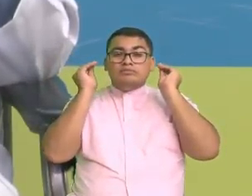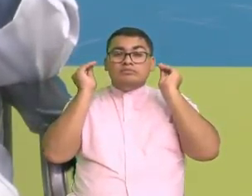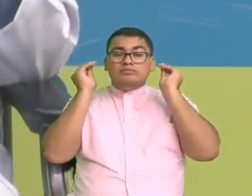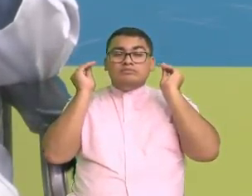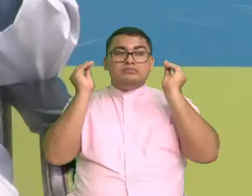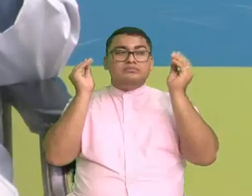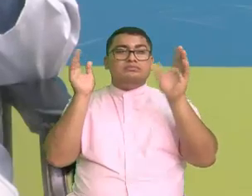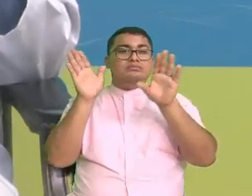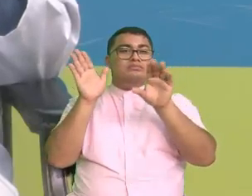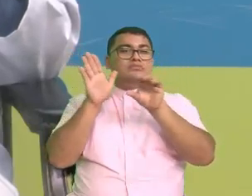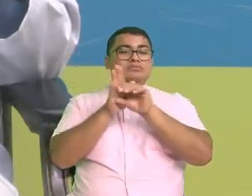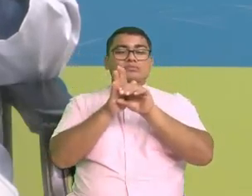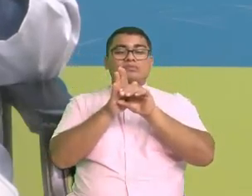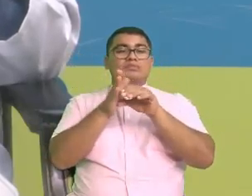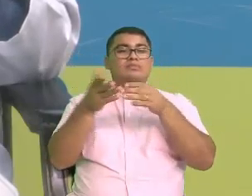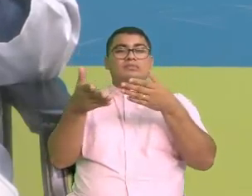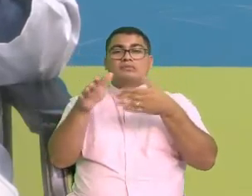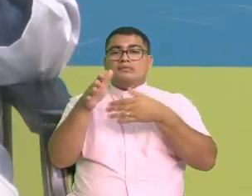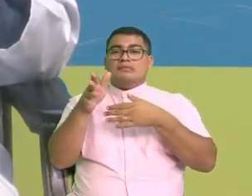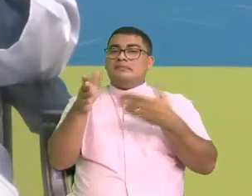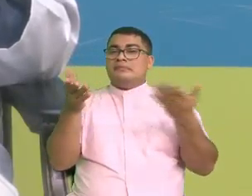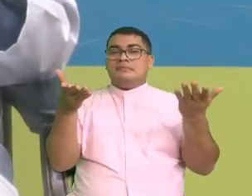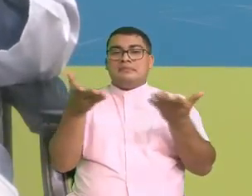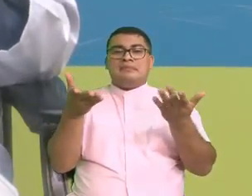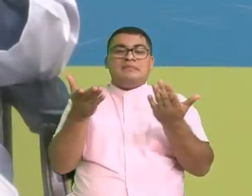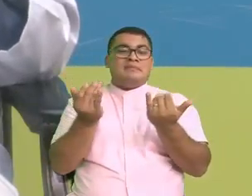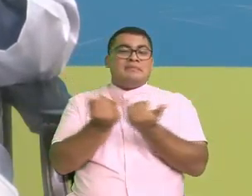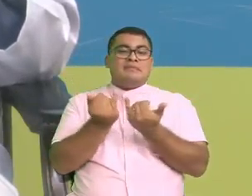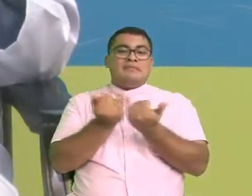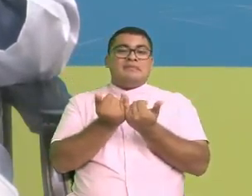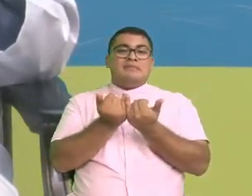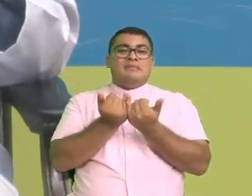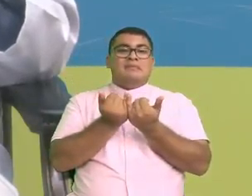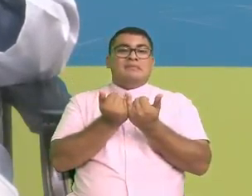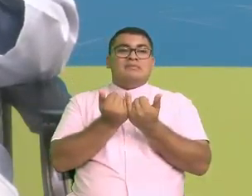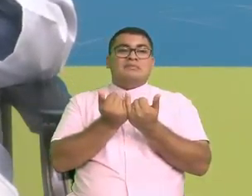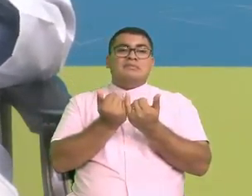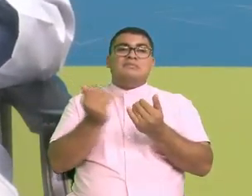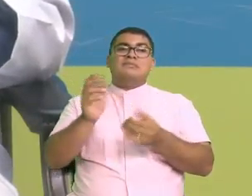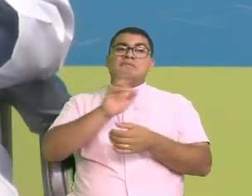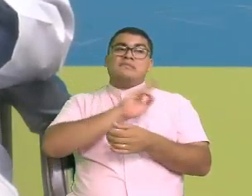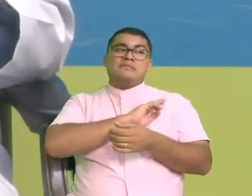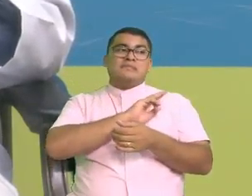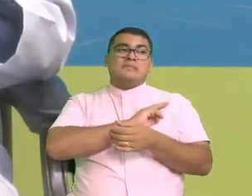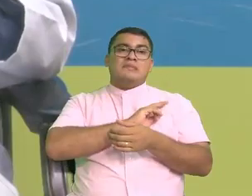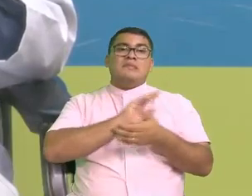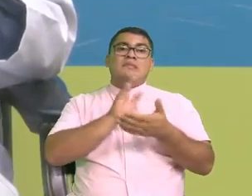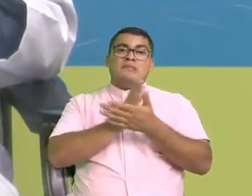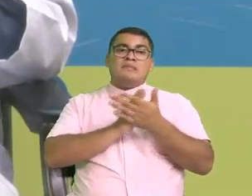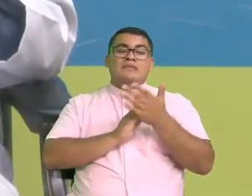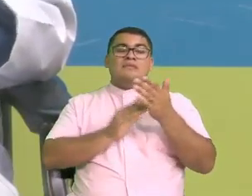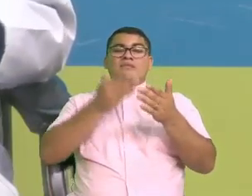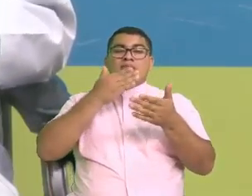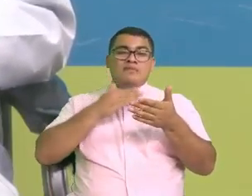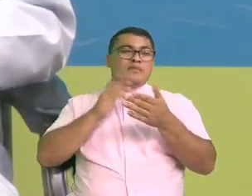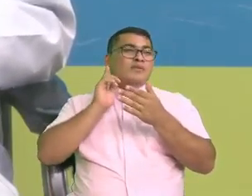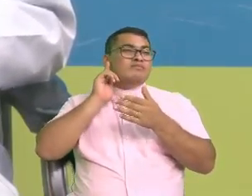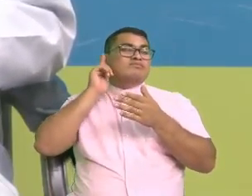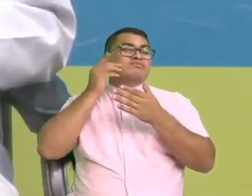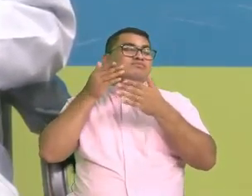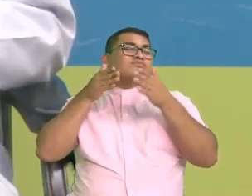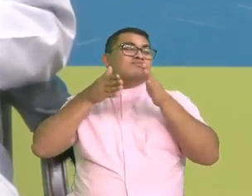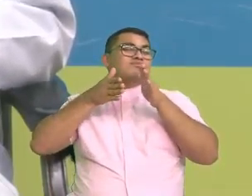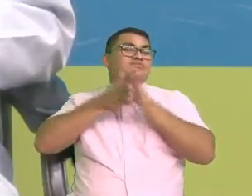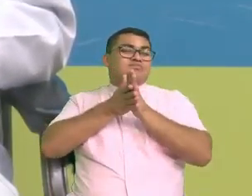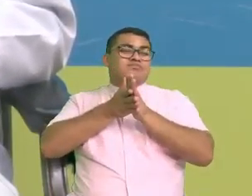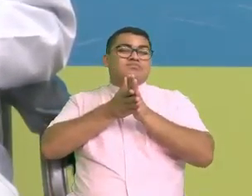tapado porque hay un poco de presión negativa en el oído. Uh-huh.